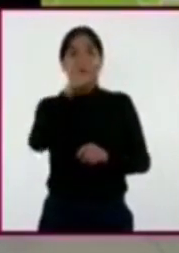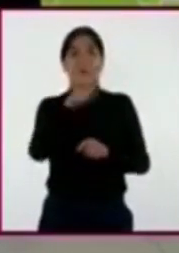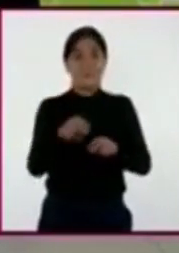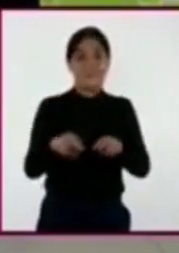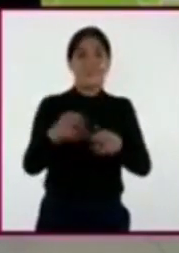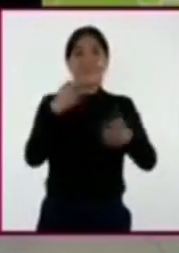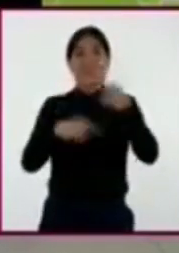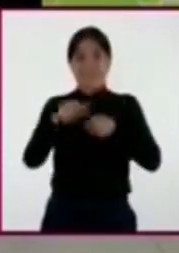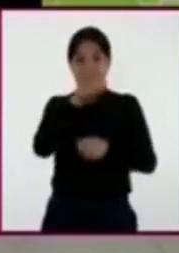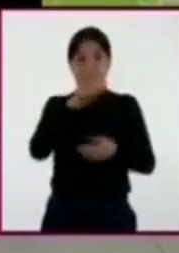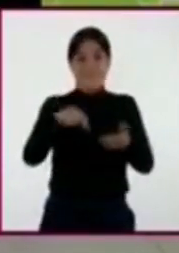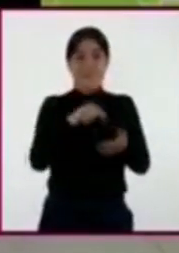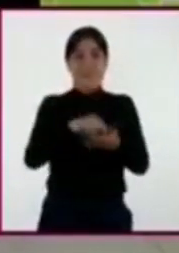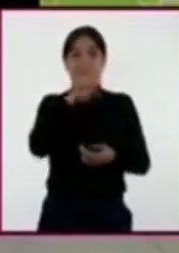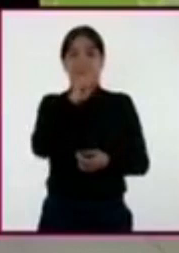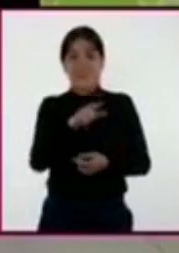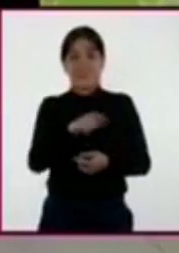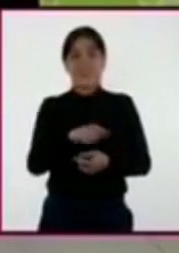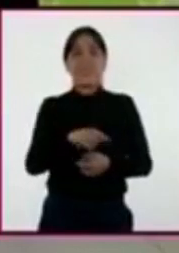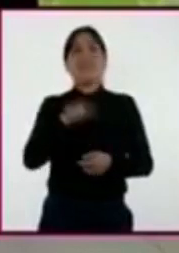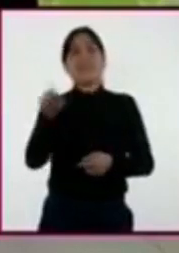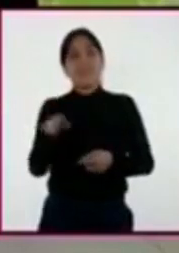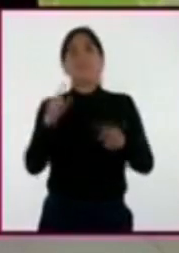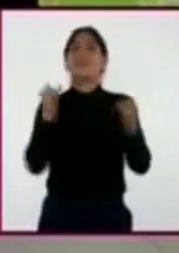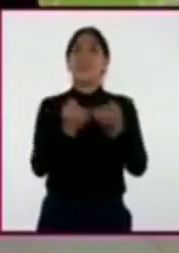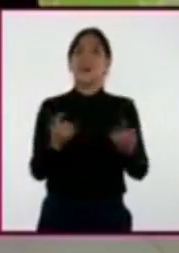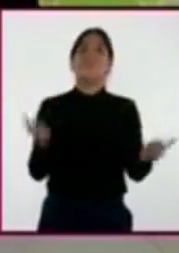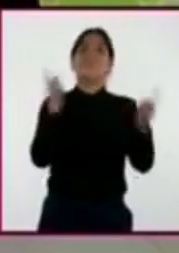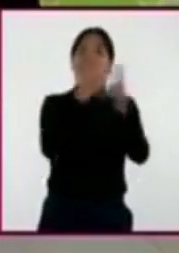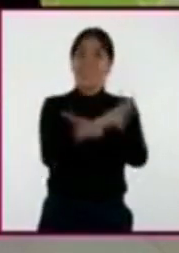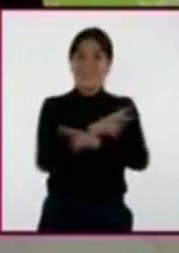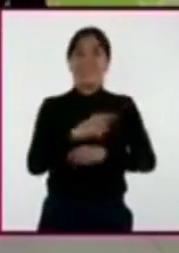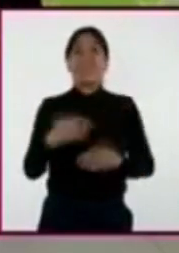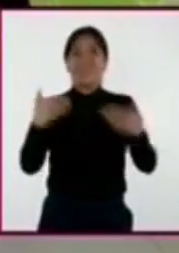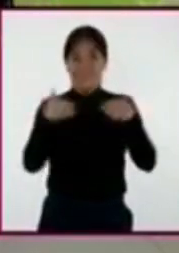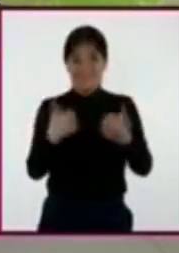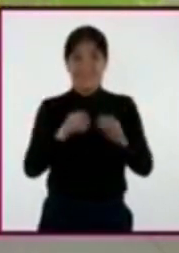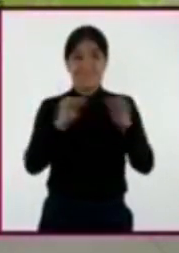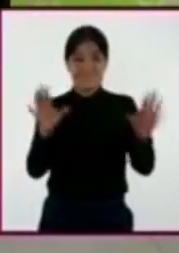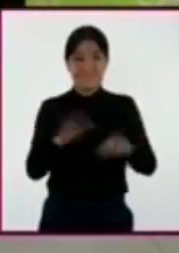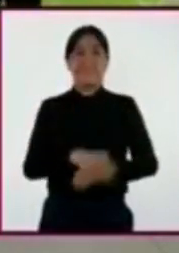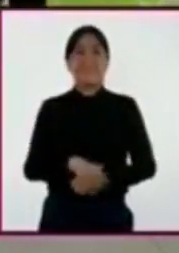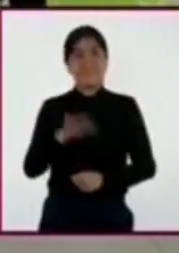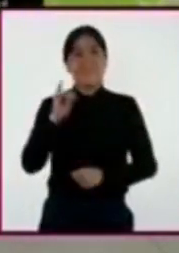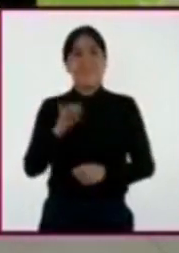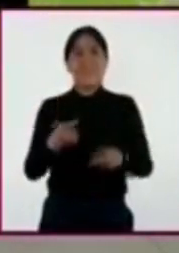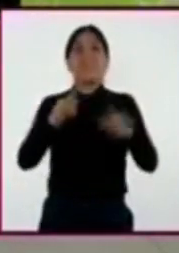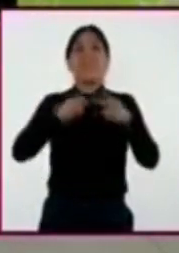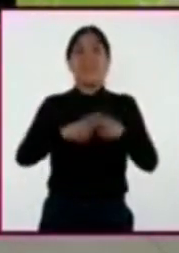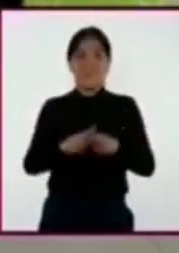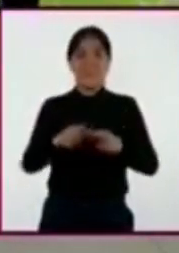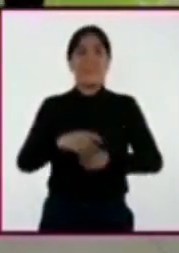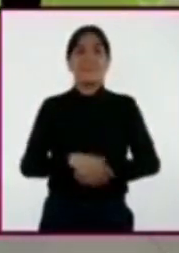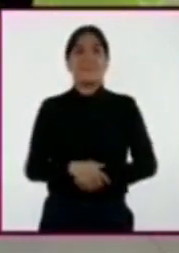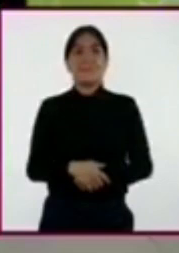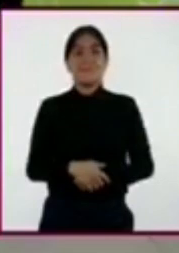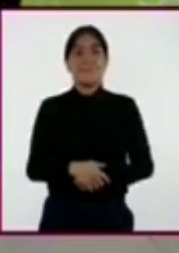colocas en tu lugar porque ella va a realizar lo mismo. ¿Quedó claro? Muy bien. Comenzamos.